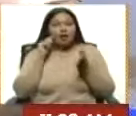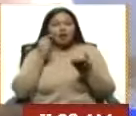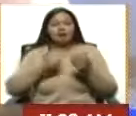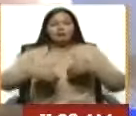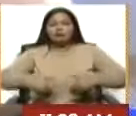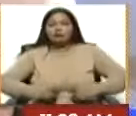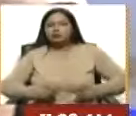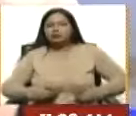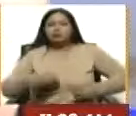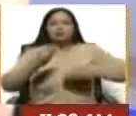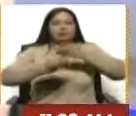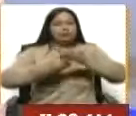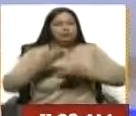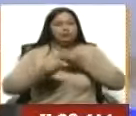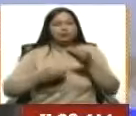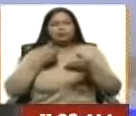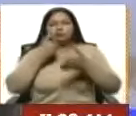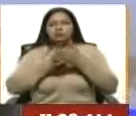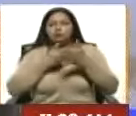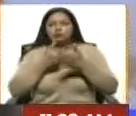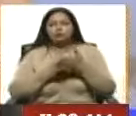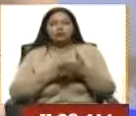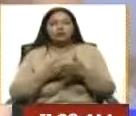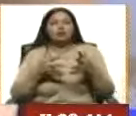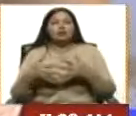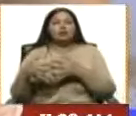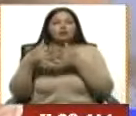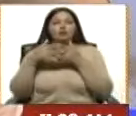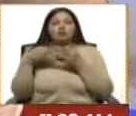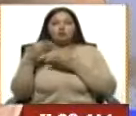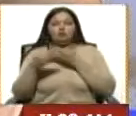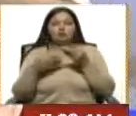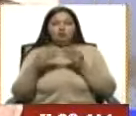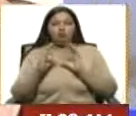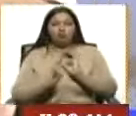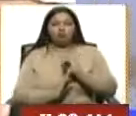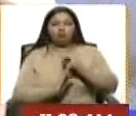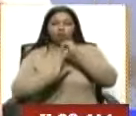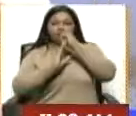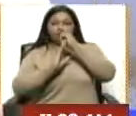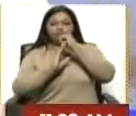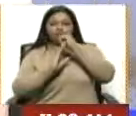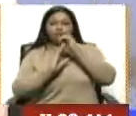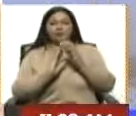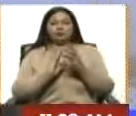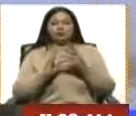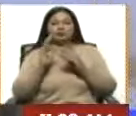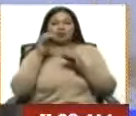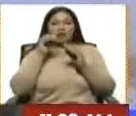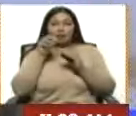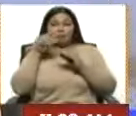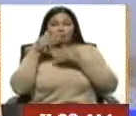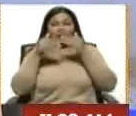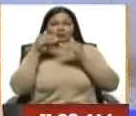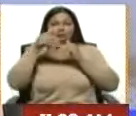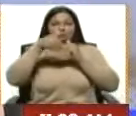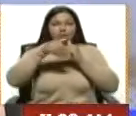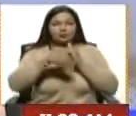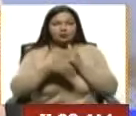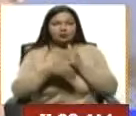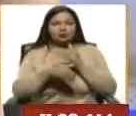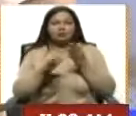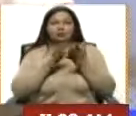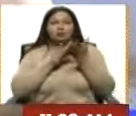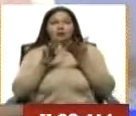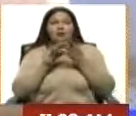crean plataformas, y Estados Unidos, como hegemón, está en total decadencia, en el mundo de lo digital aún tiene